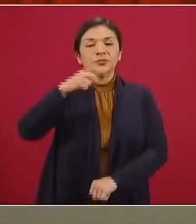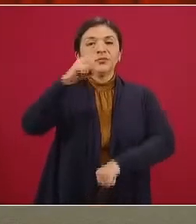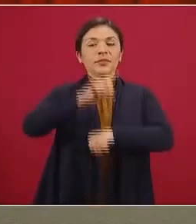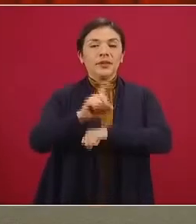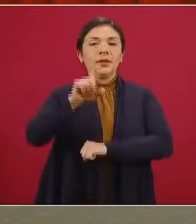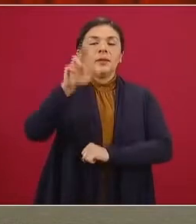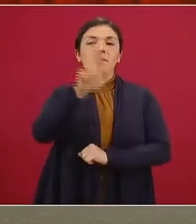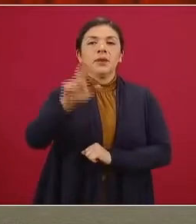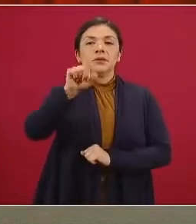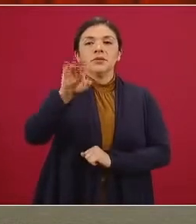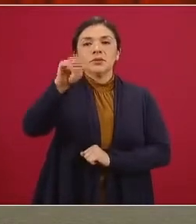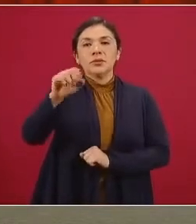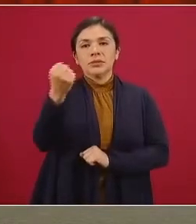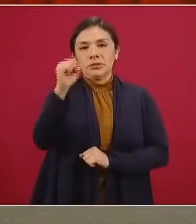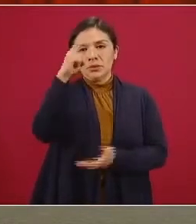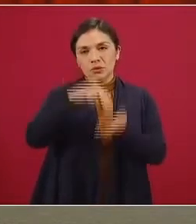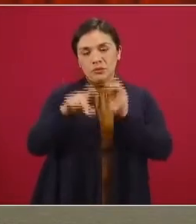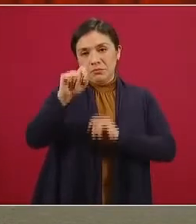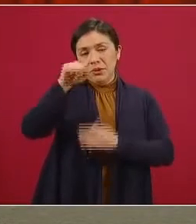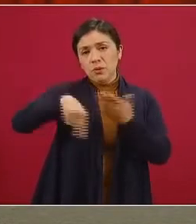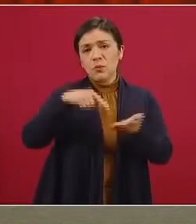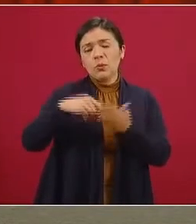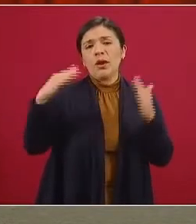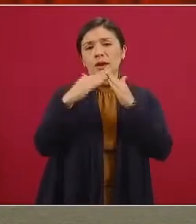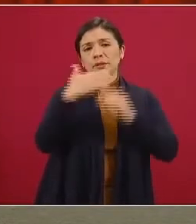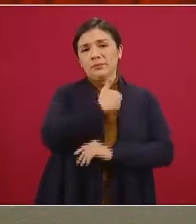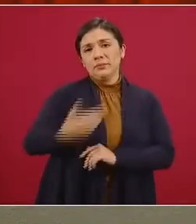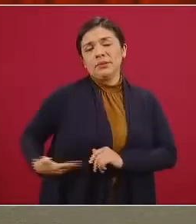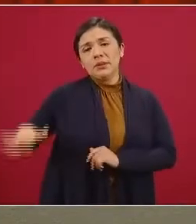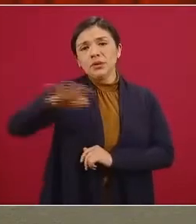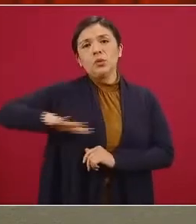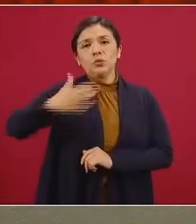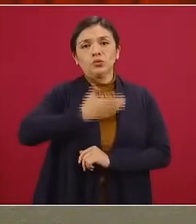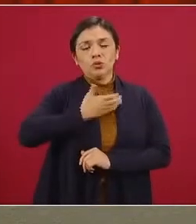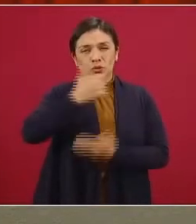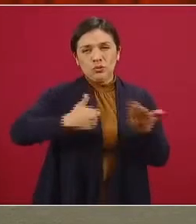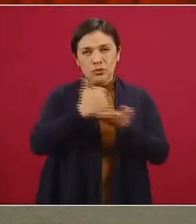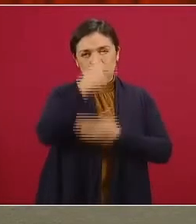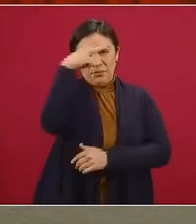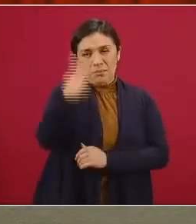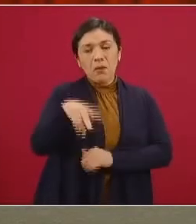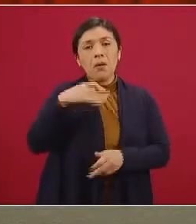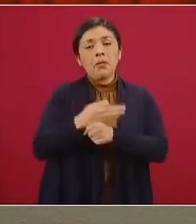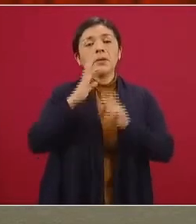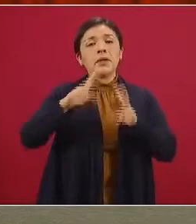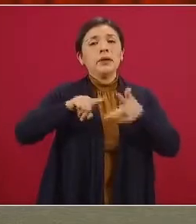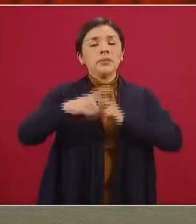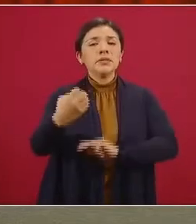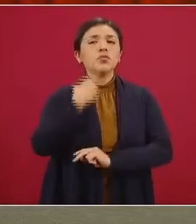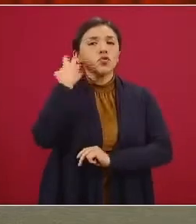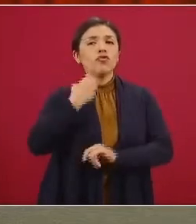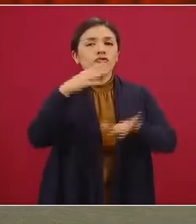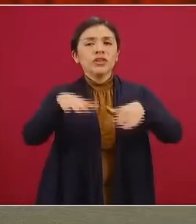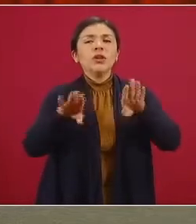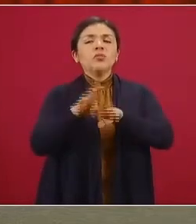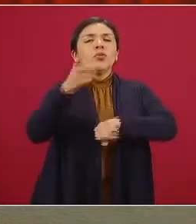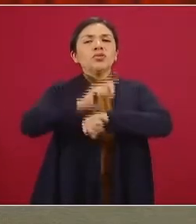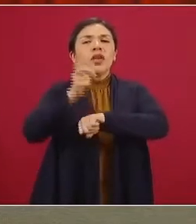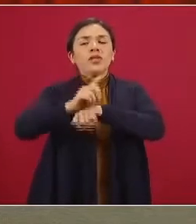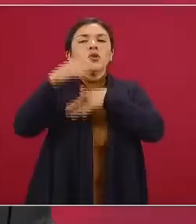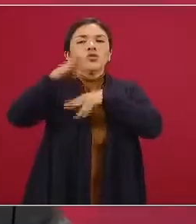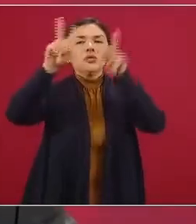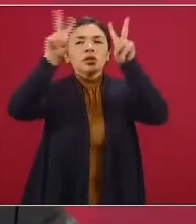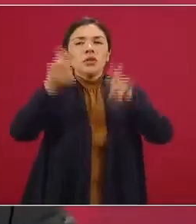2020. Estamos en el Palacio Nacional de México, en la Ciudad de México, y vamos a iniciar la conferencia de prensa diaria sobre